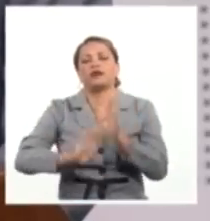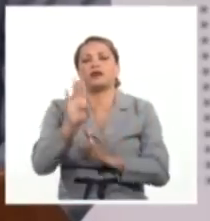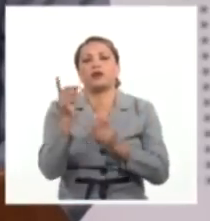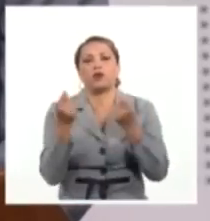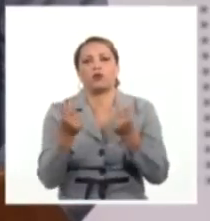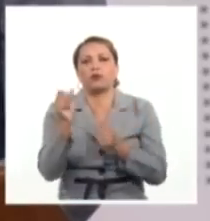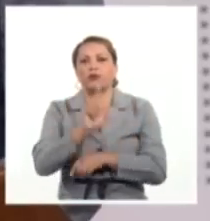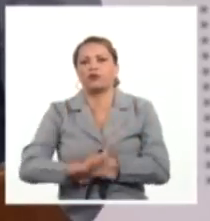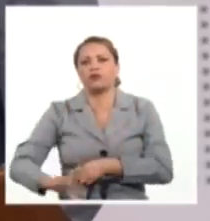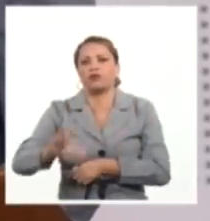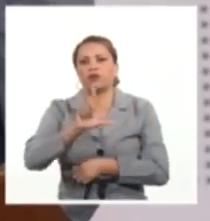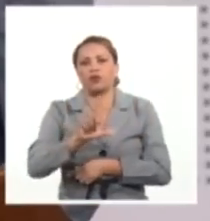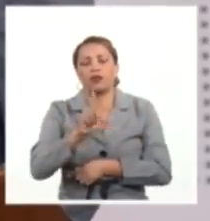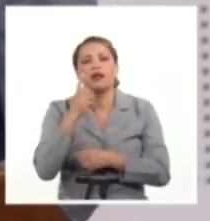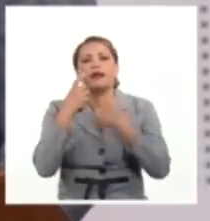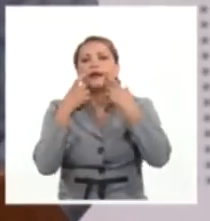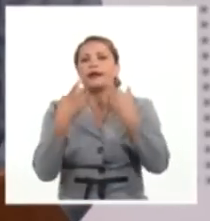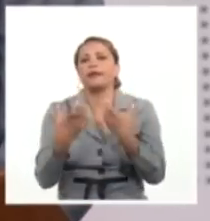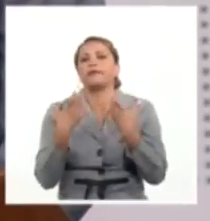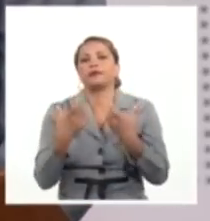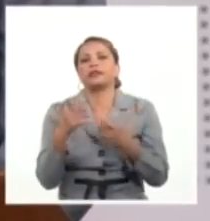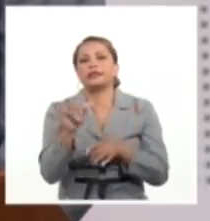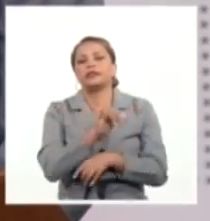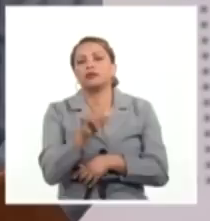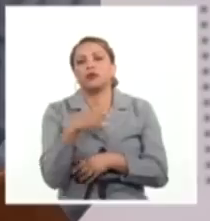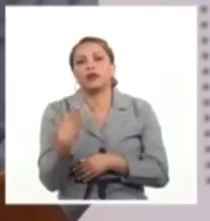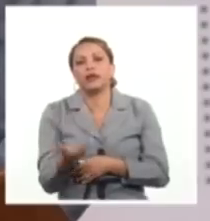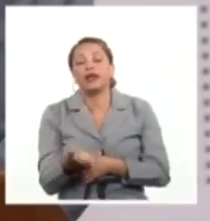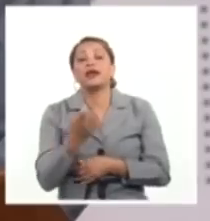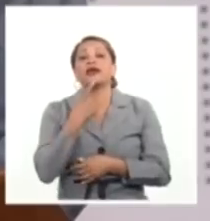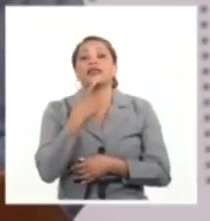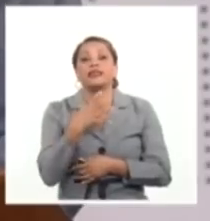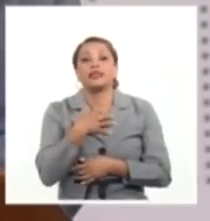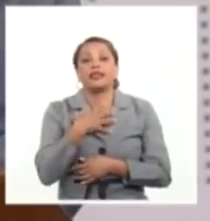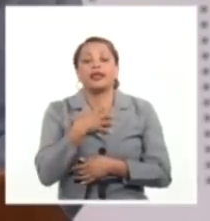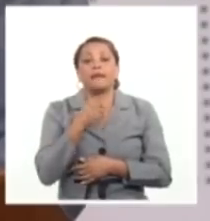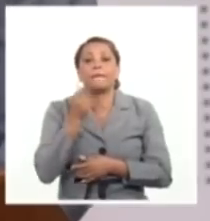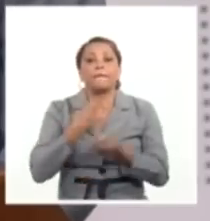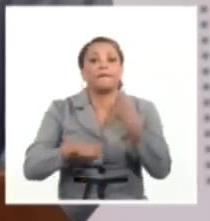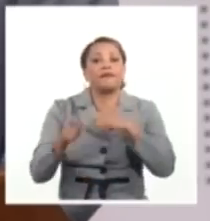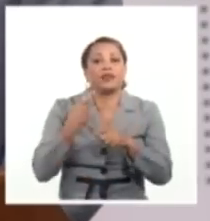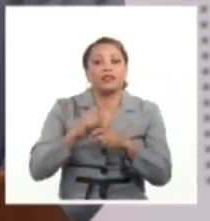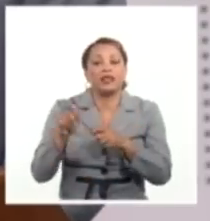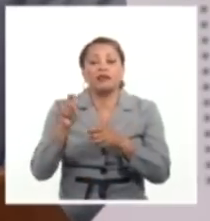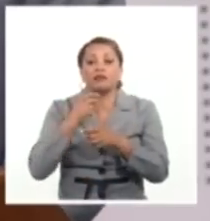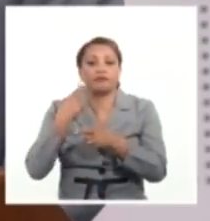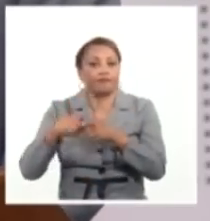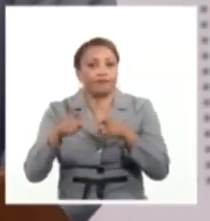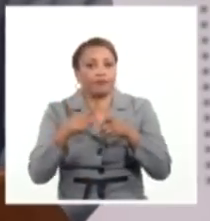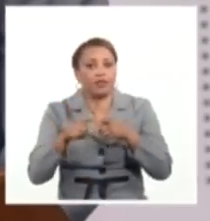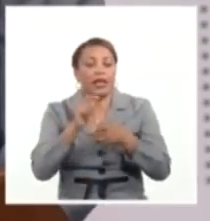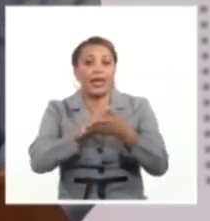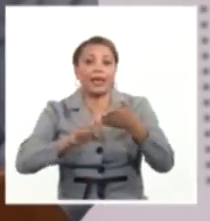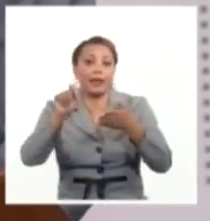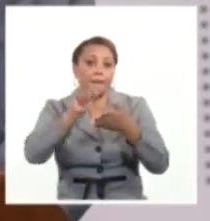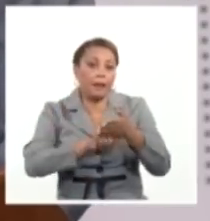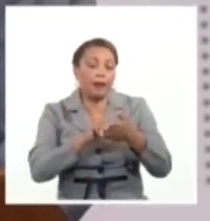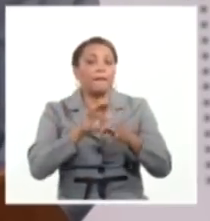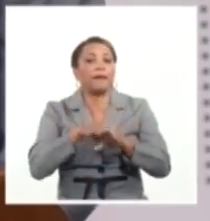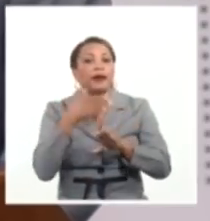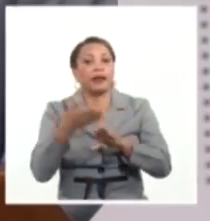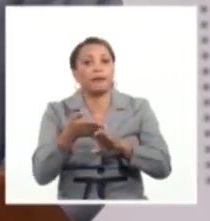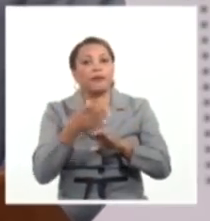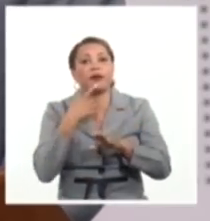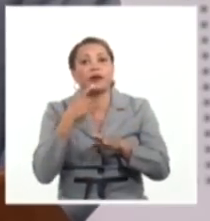social. Es imprescindible también alcanzar las exportaciones proyectadas en el plan para poder respaldar las